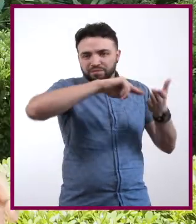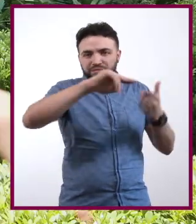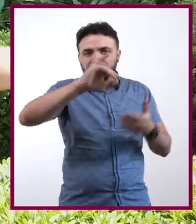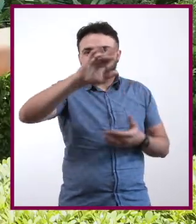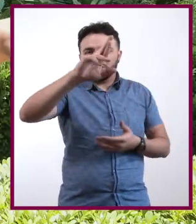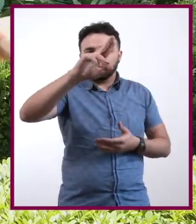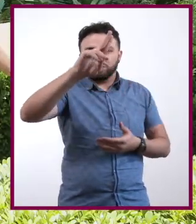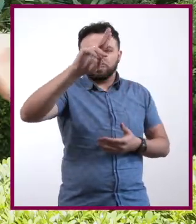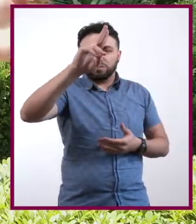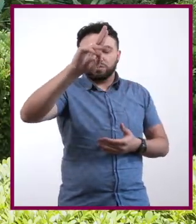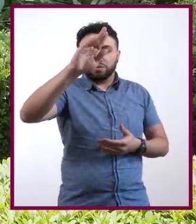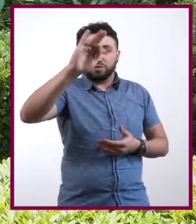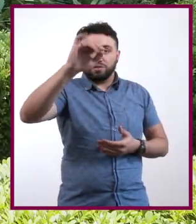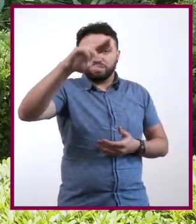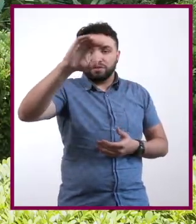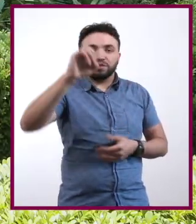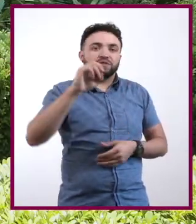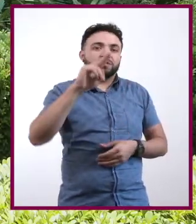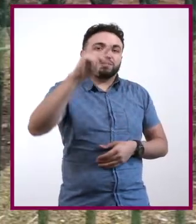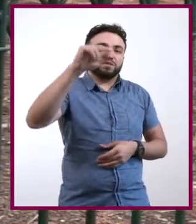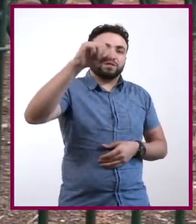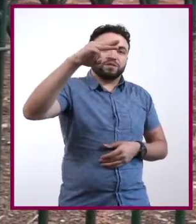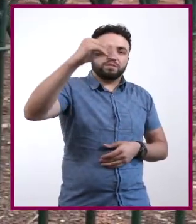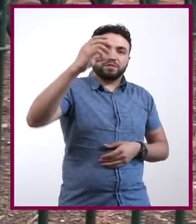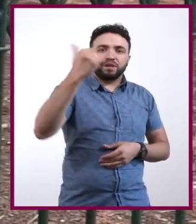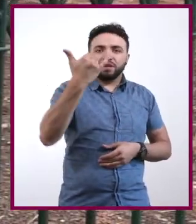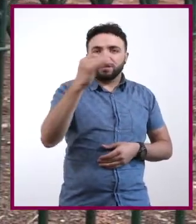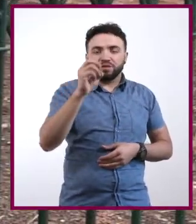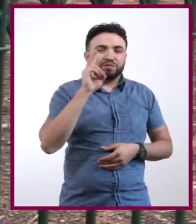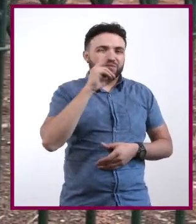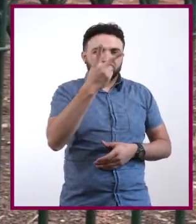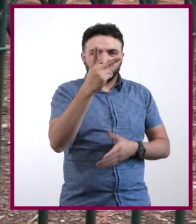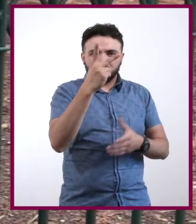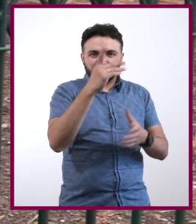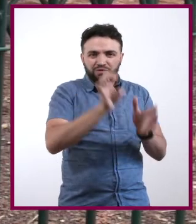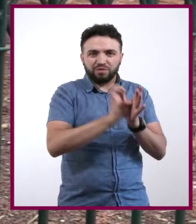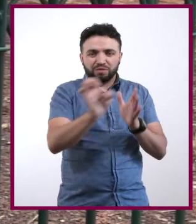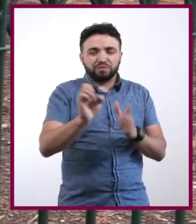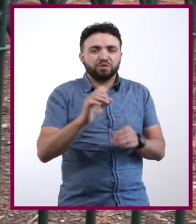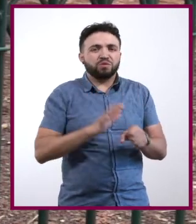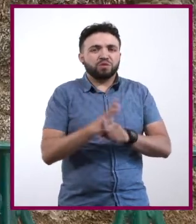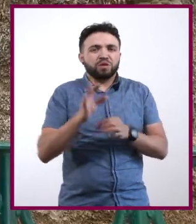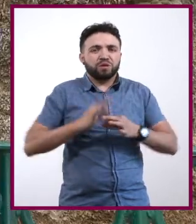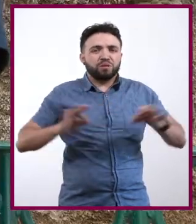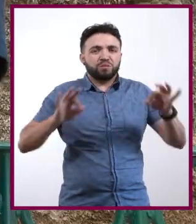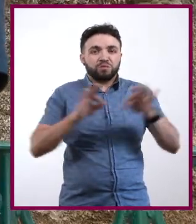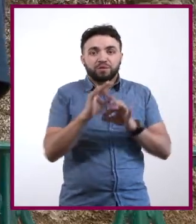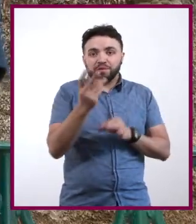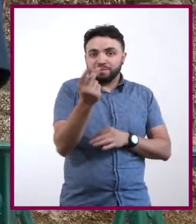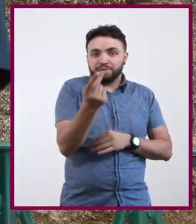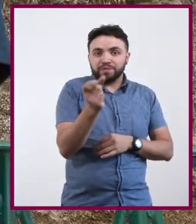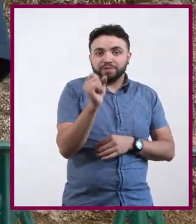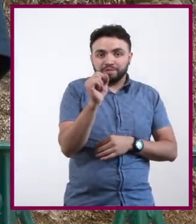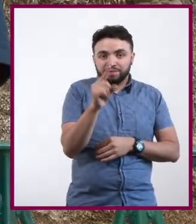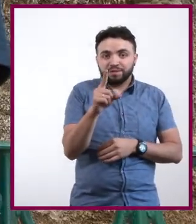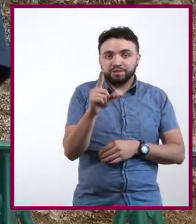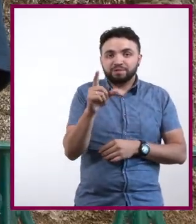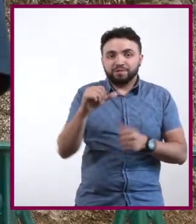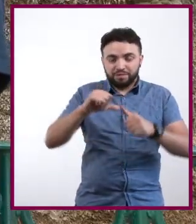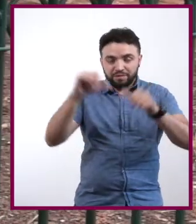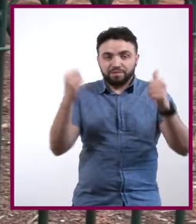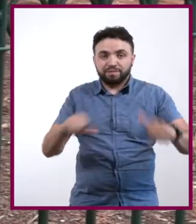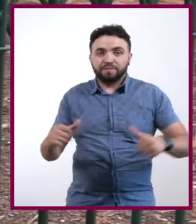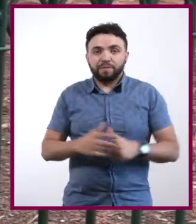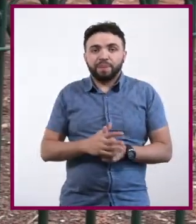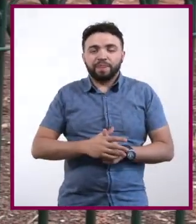oaxaqueño Rufino Tamayo a través de los perros. Con los dos ejemplos que vimos hoy, nos dimos cuenta de la importancia que tienen los perros dentro de la simbología del